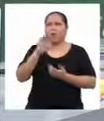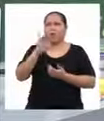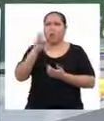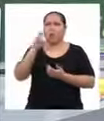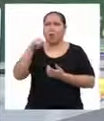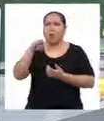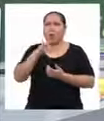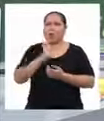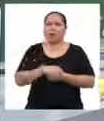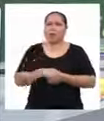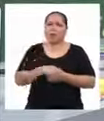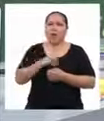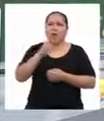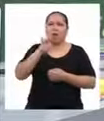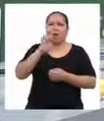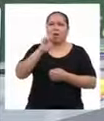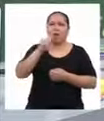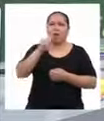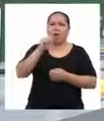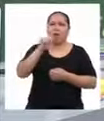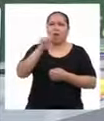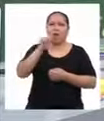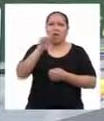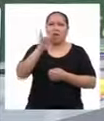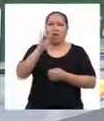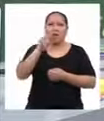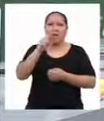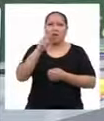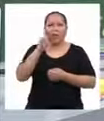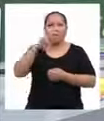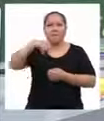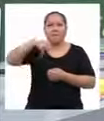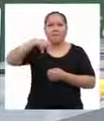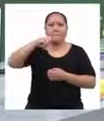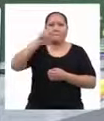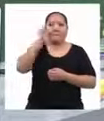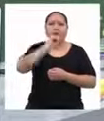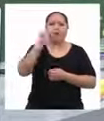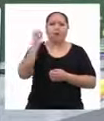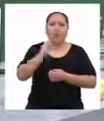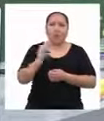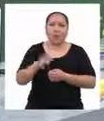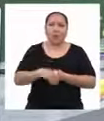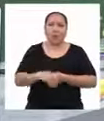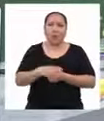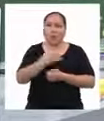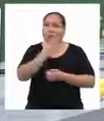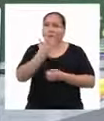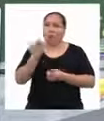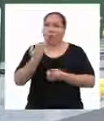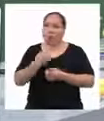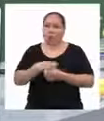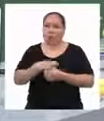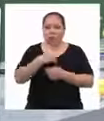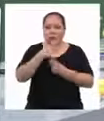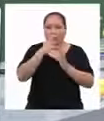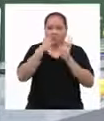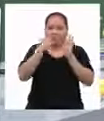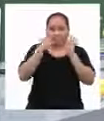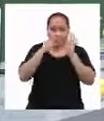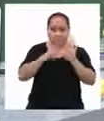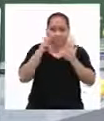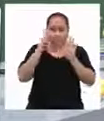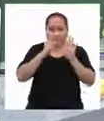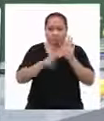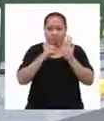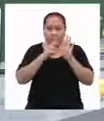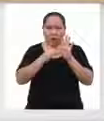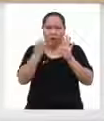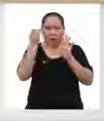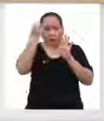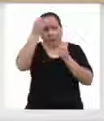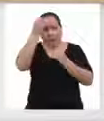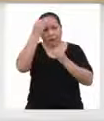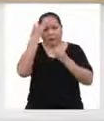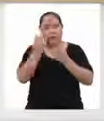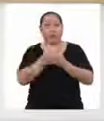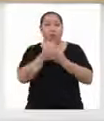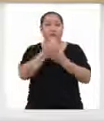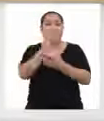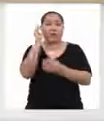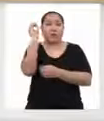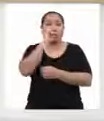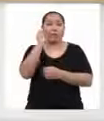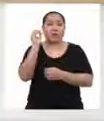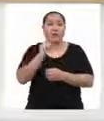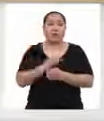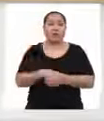relativa porcentual, porque podemos interpretar mejor los datos con la ayuda del porcentaje. ¿Qué le parece? Estoy